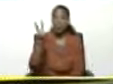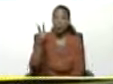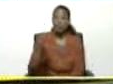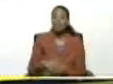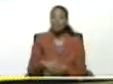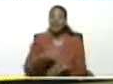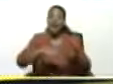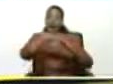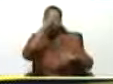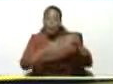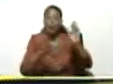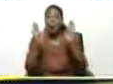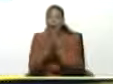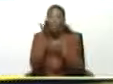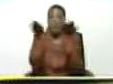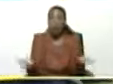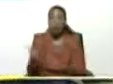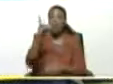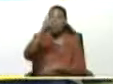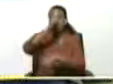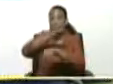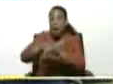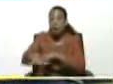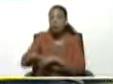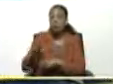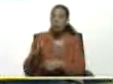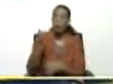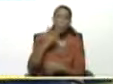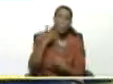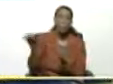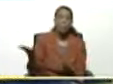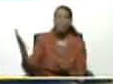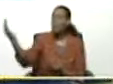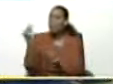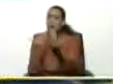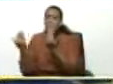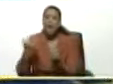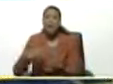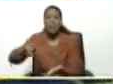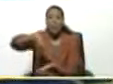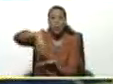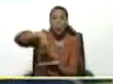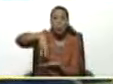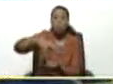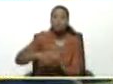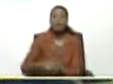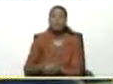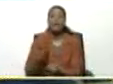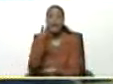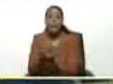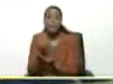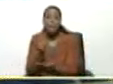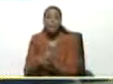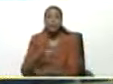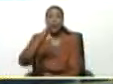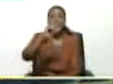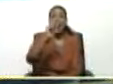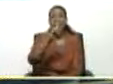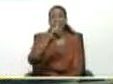de carupa cumaná del tamacuro vengan de todo monaga carip guácharo caripito